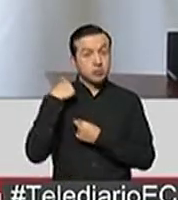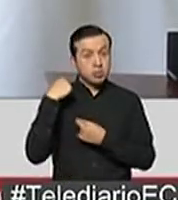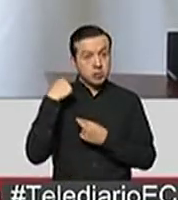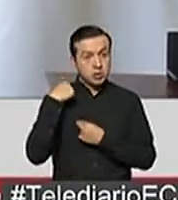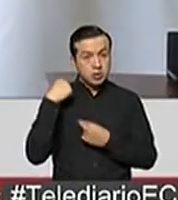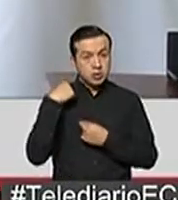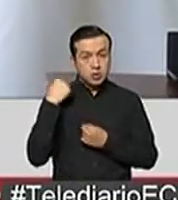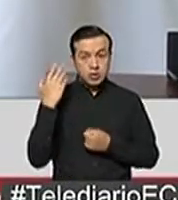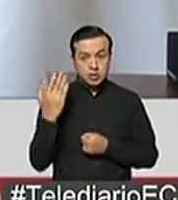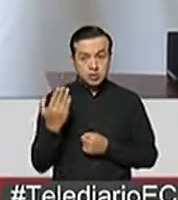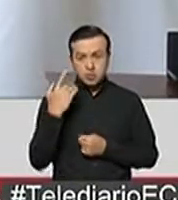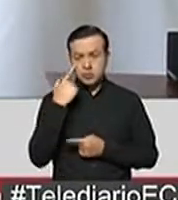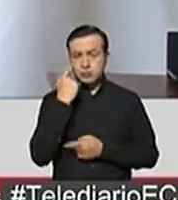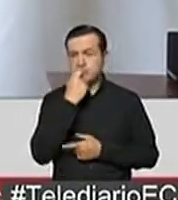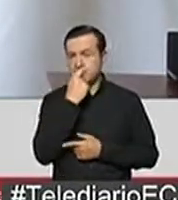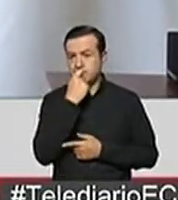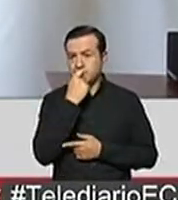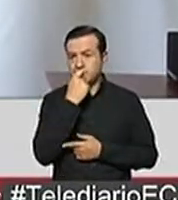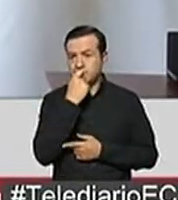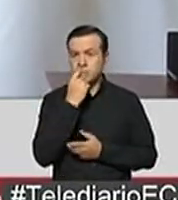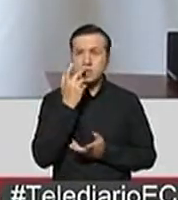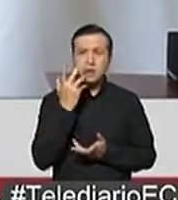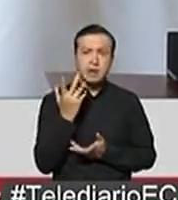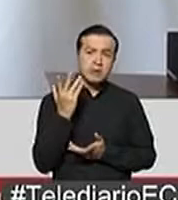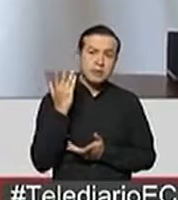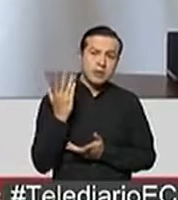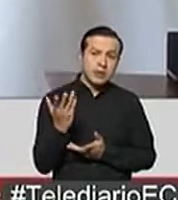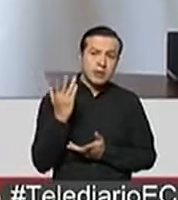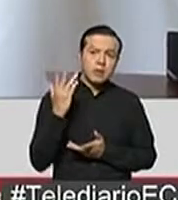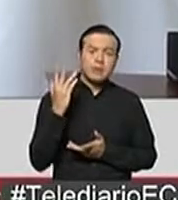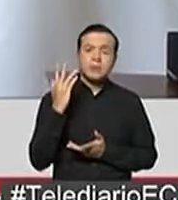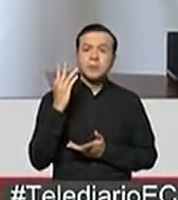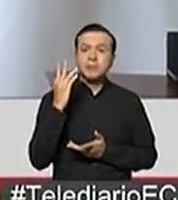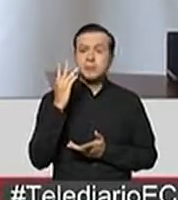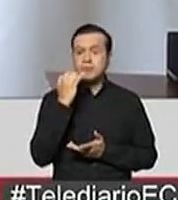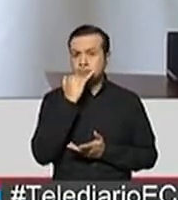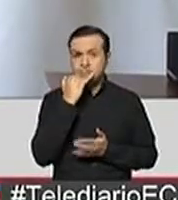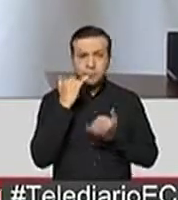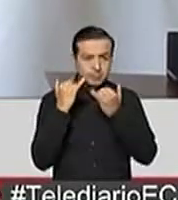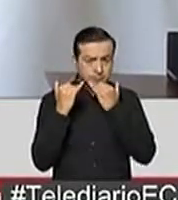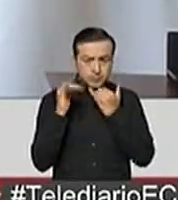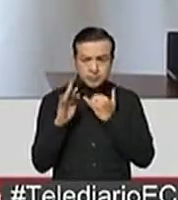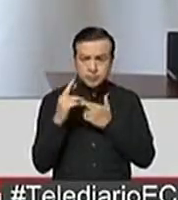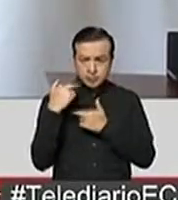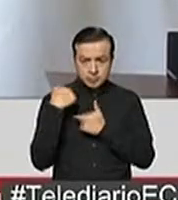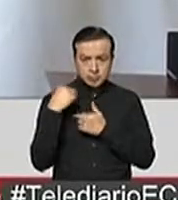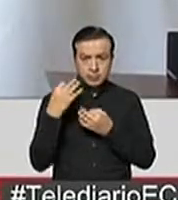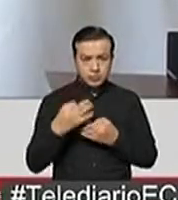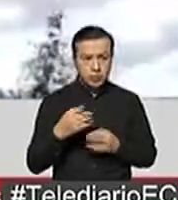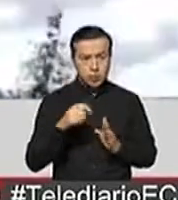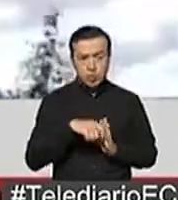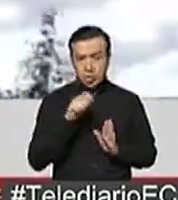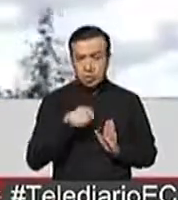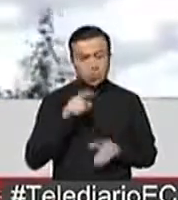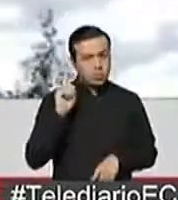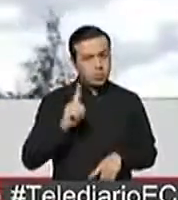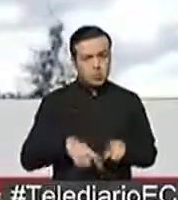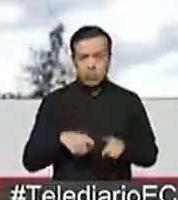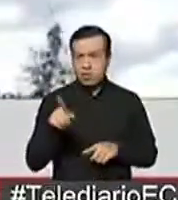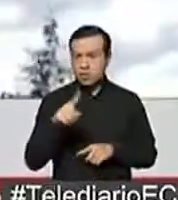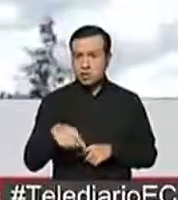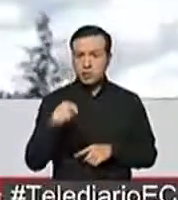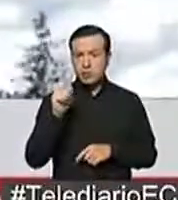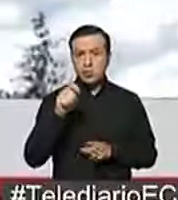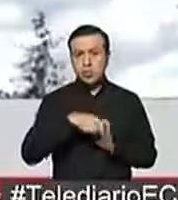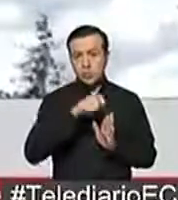que encontramos posiblemente sería incompatible con su función de jueza. Los jueces que